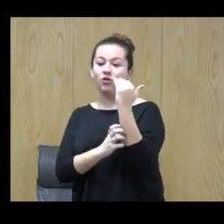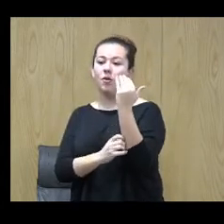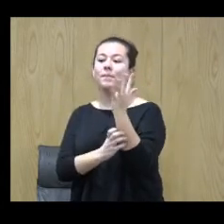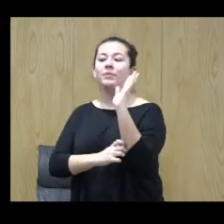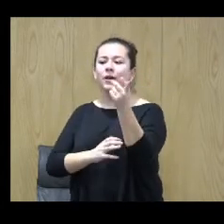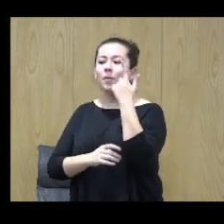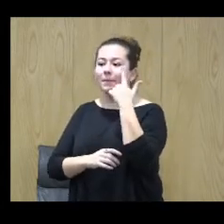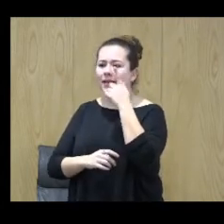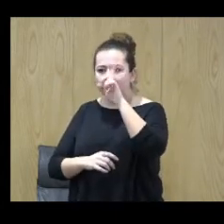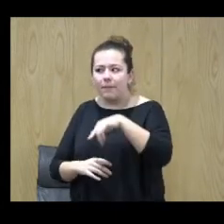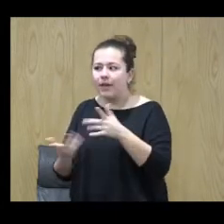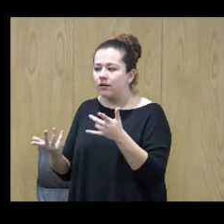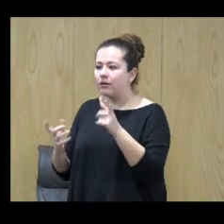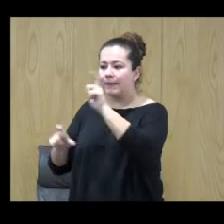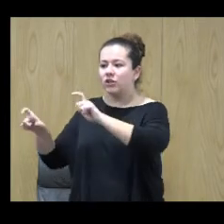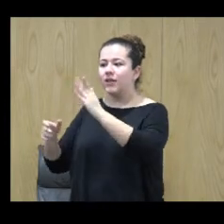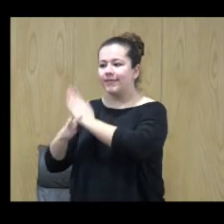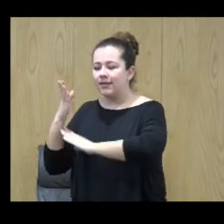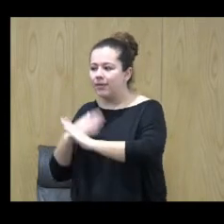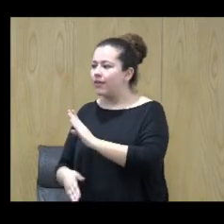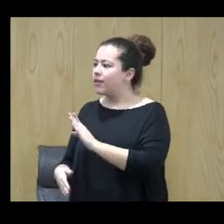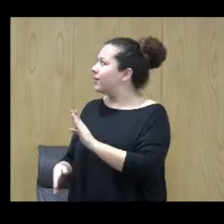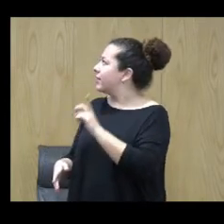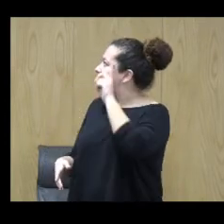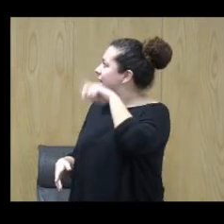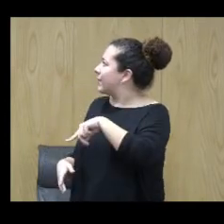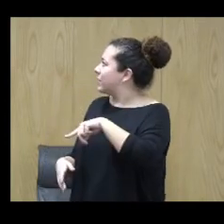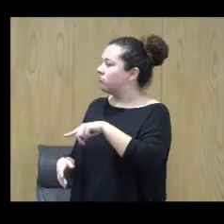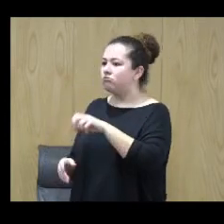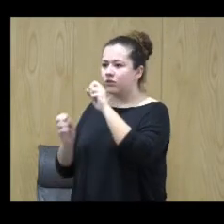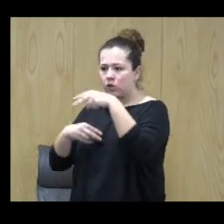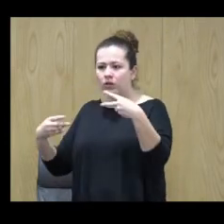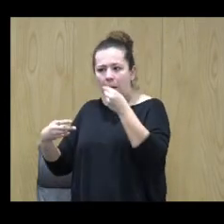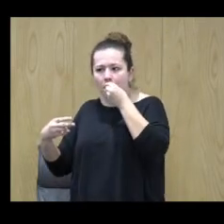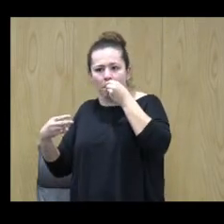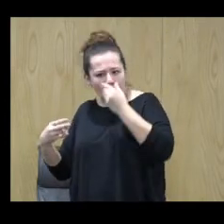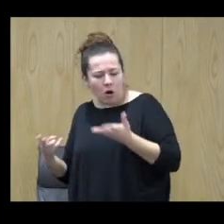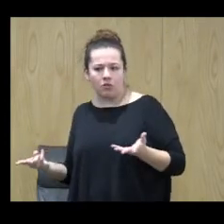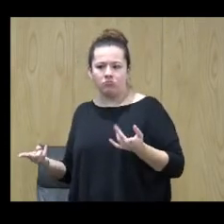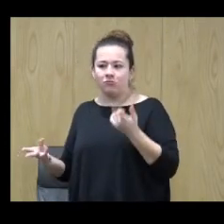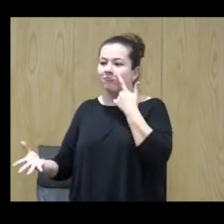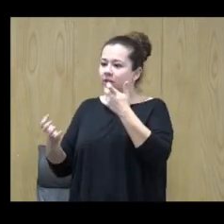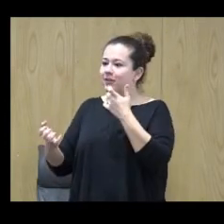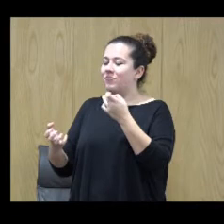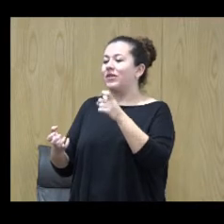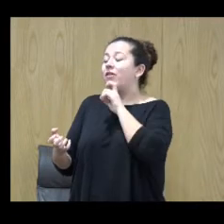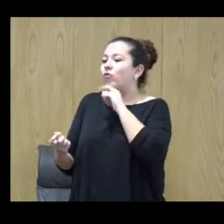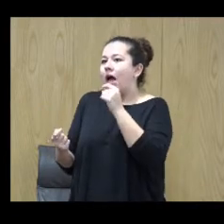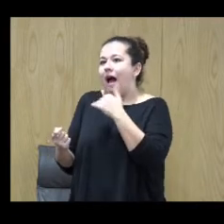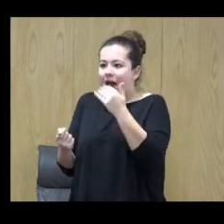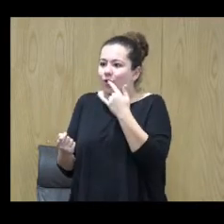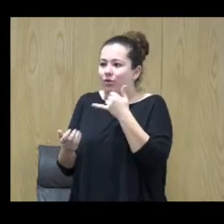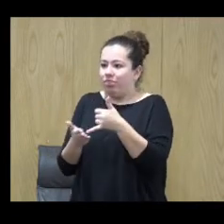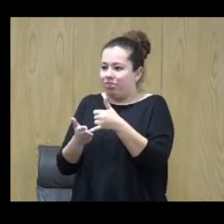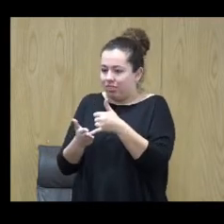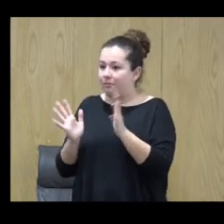también los de personas con discapacidad obtienen resultados importantes. Se nota que la dificultad se les mella un poquito, pero fijaros